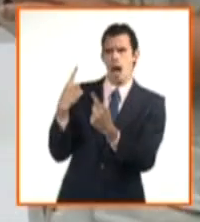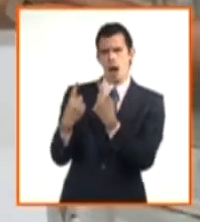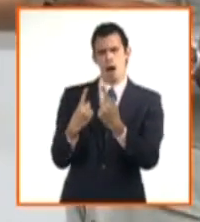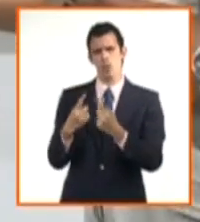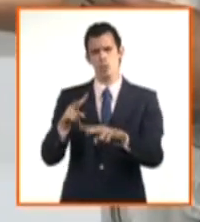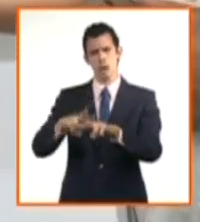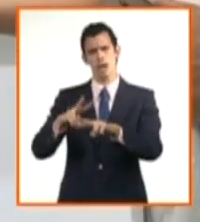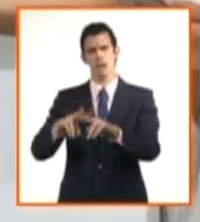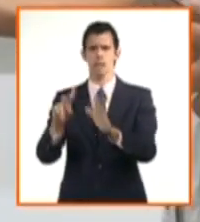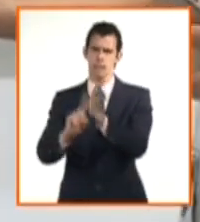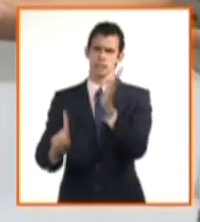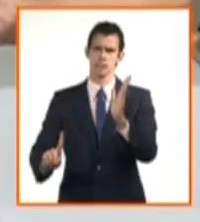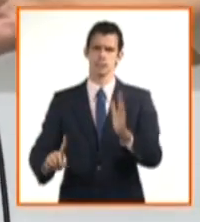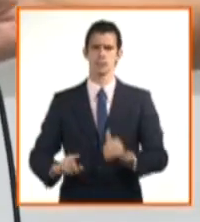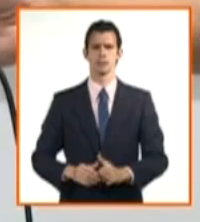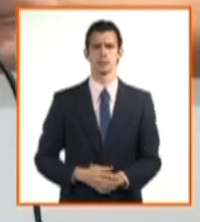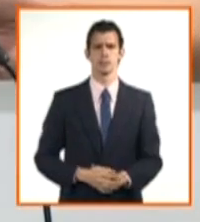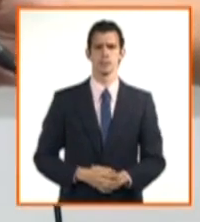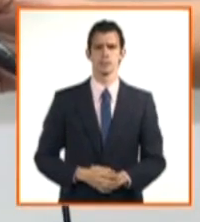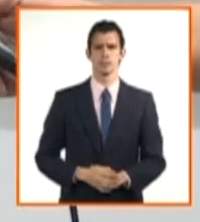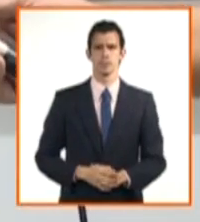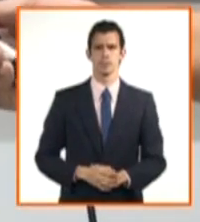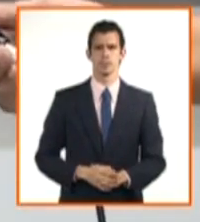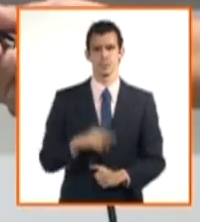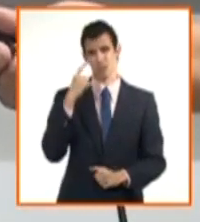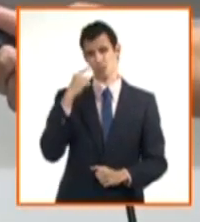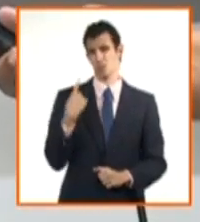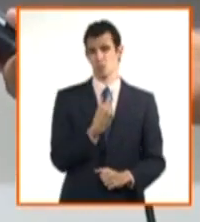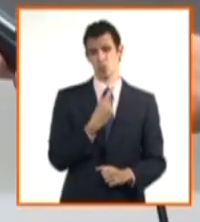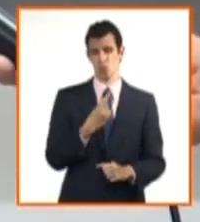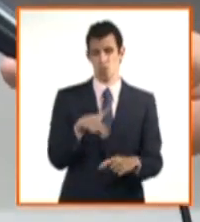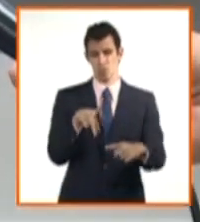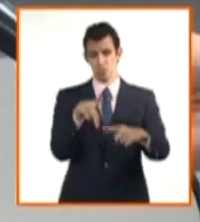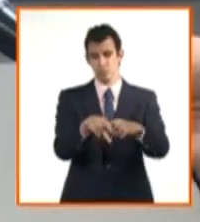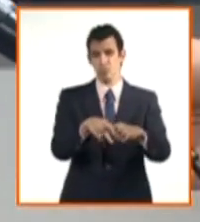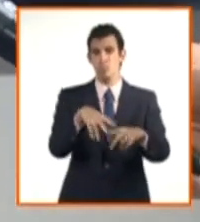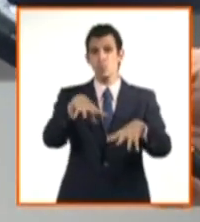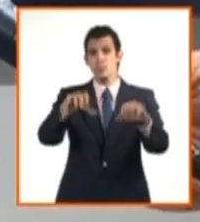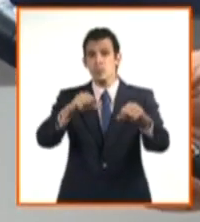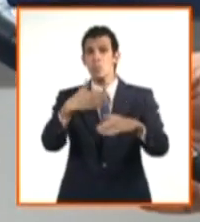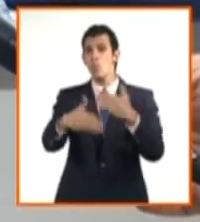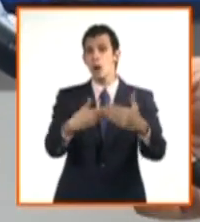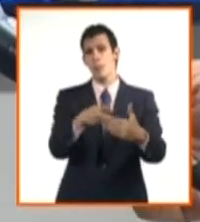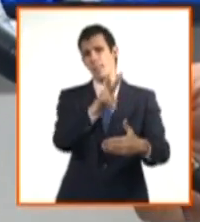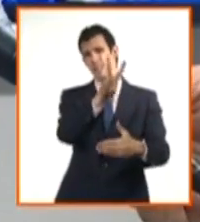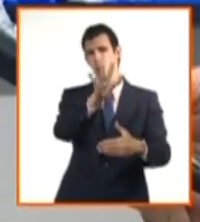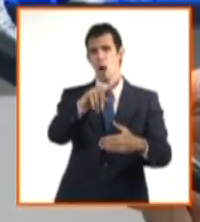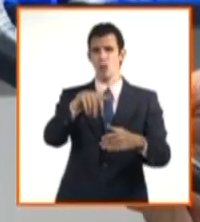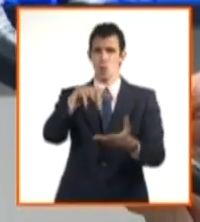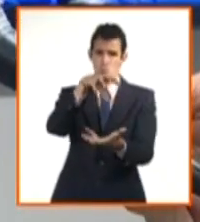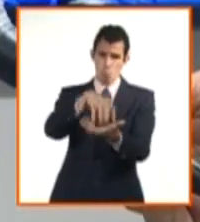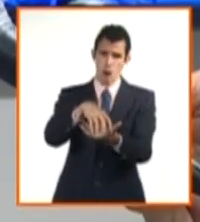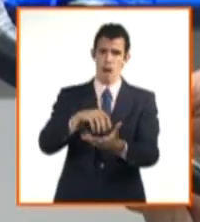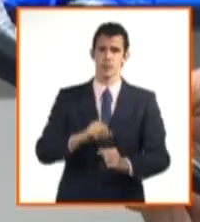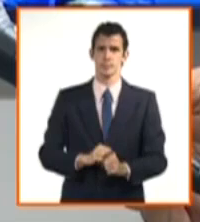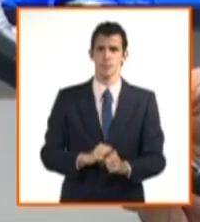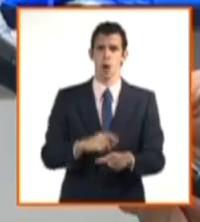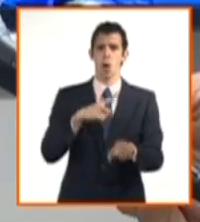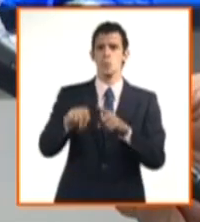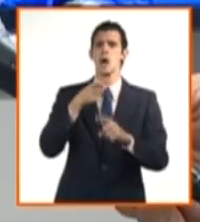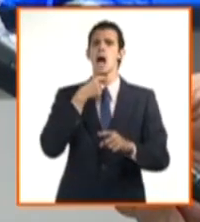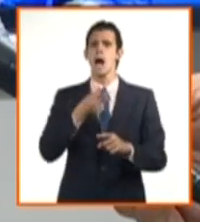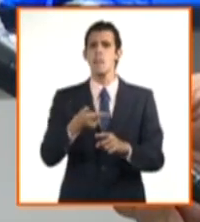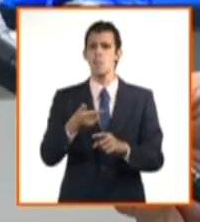24 circuitos de distribución primaria reportado y unos 11 circuitos de transmisión y